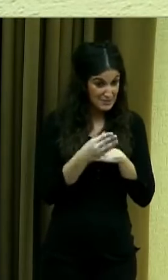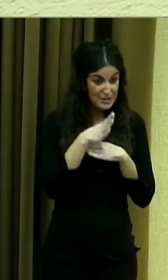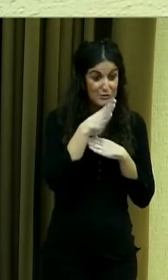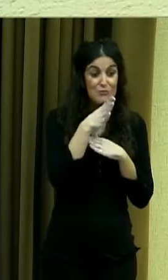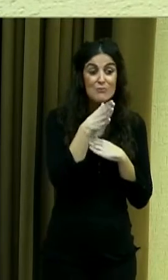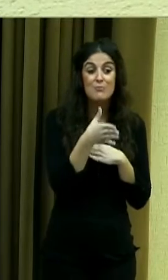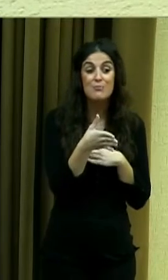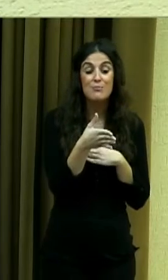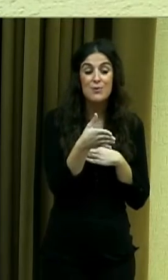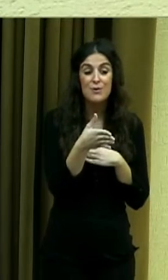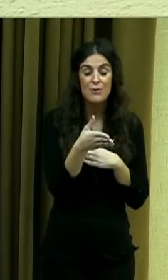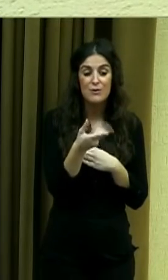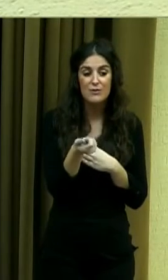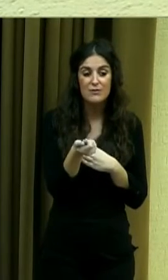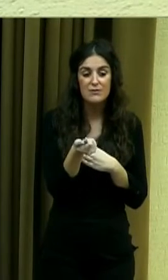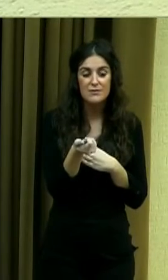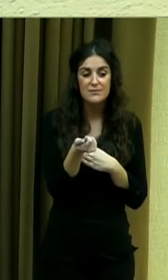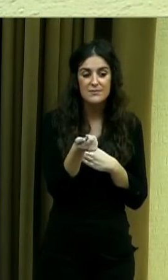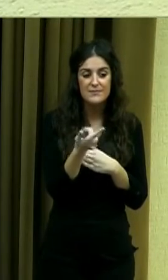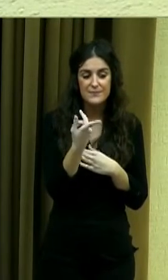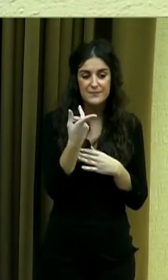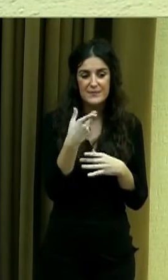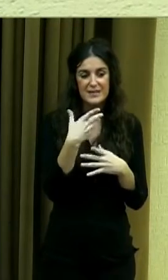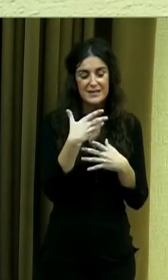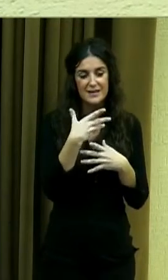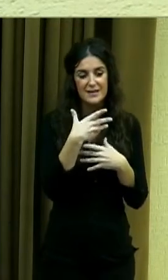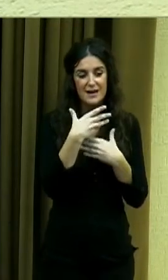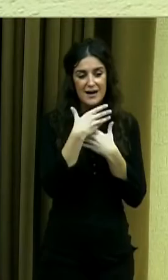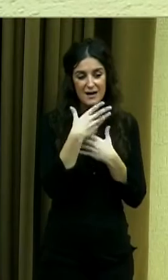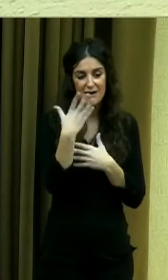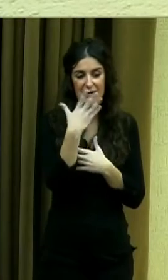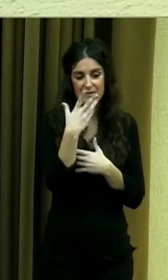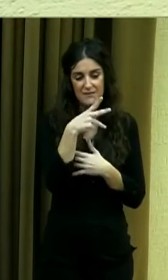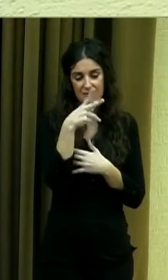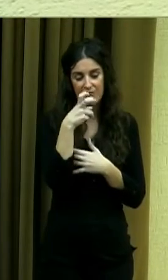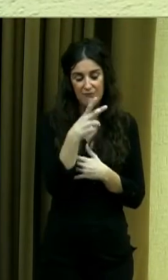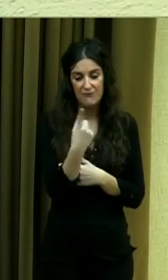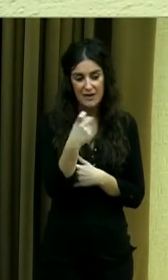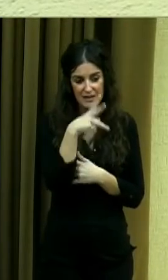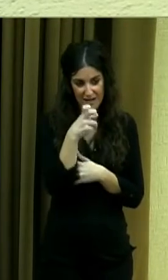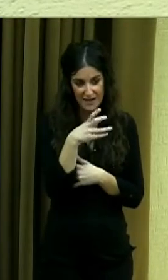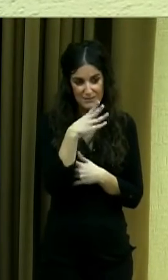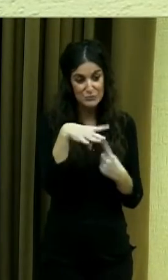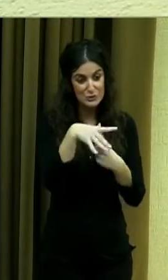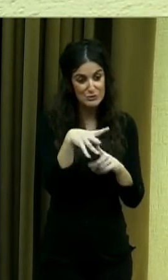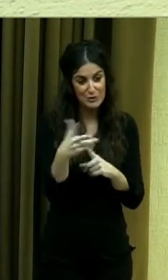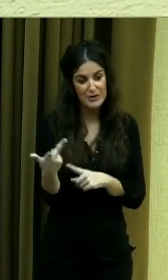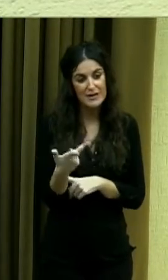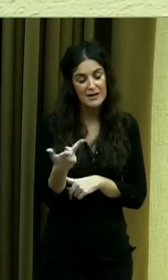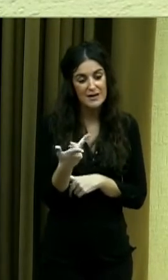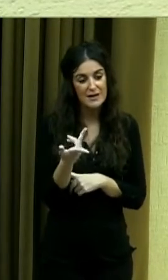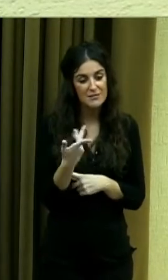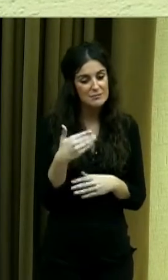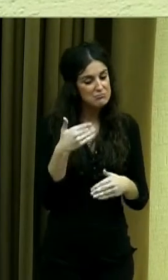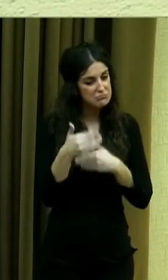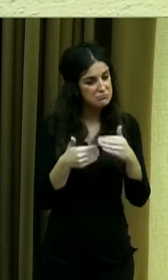riesgo o que tienen sospecha de una posible asfixia perinatal. Los casos graves, como ustedes ya saben, pueden evolucionar